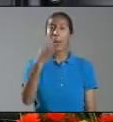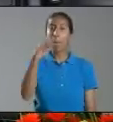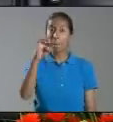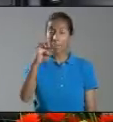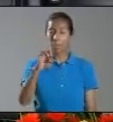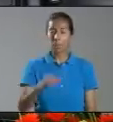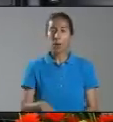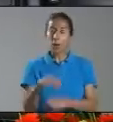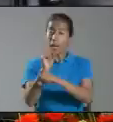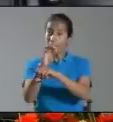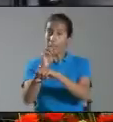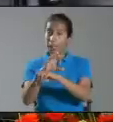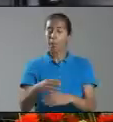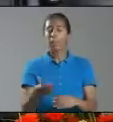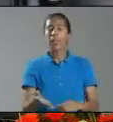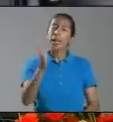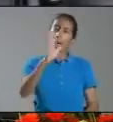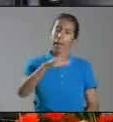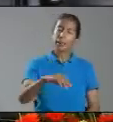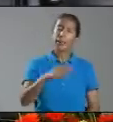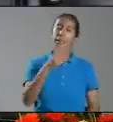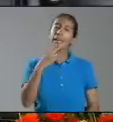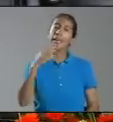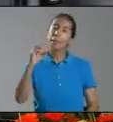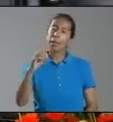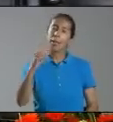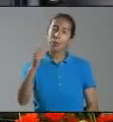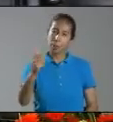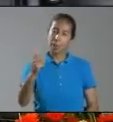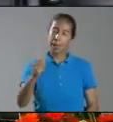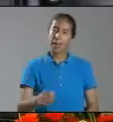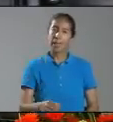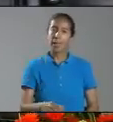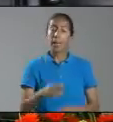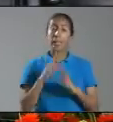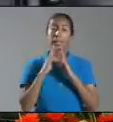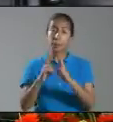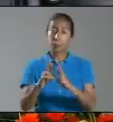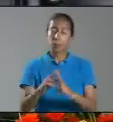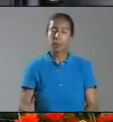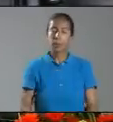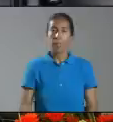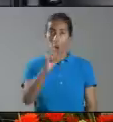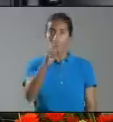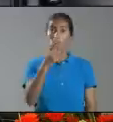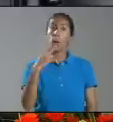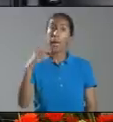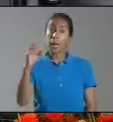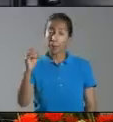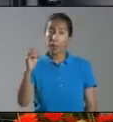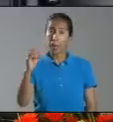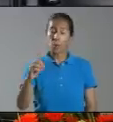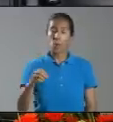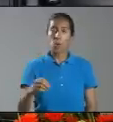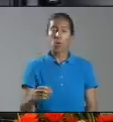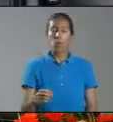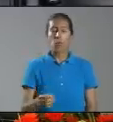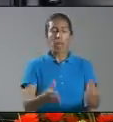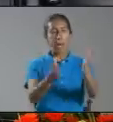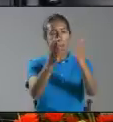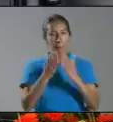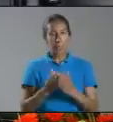Pero déjeme, antes de que la hermana o hermano conteste, que un hermano pastor fue a pedir visa, que le dimos una cartita, una